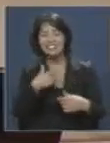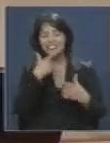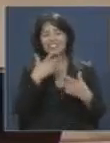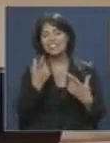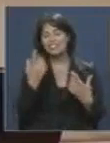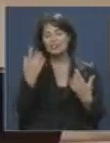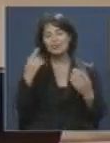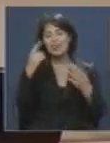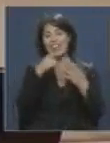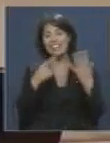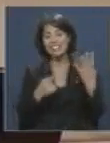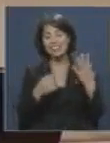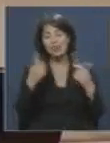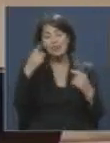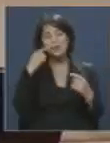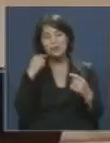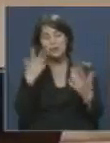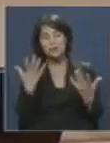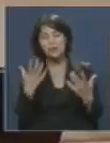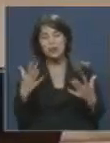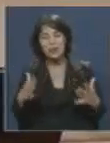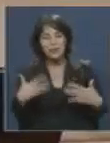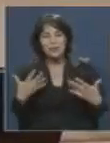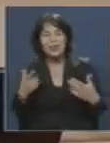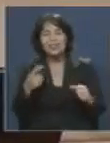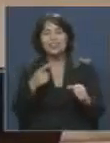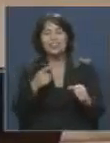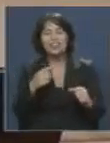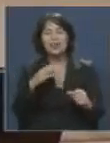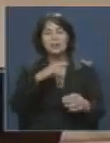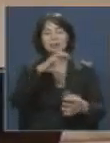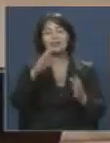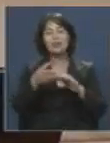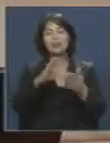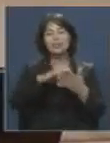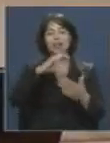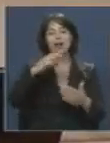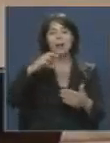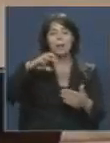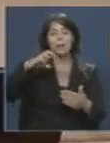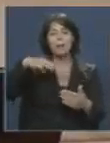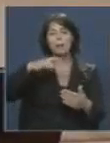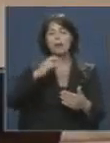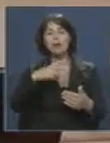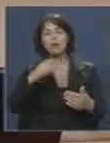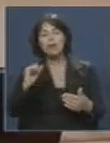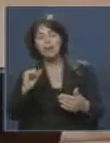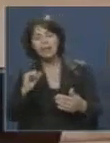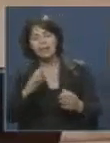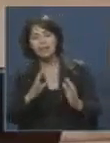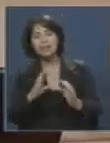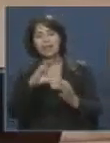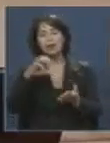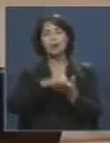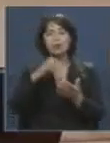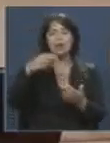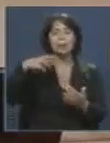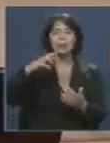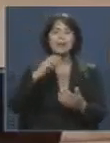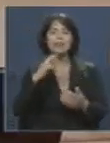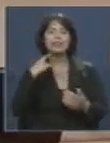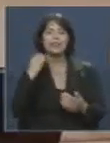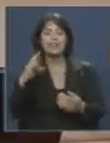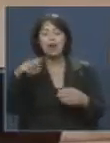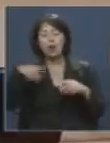característica. Un hombre activo en su pueblo de Mehuín, de la comuna San José de la Mariquina. Hoy en la mañana, la Cámara